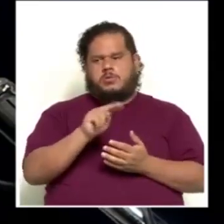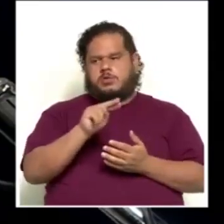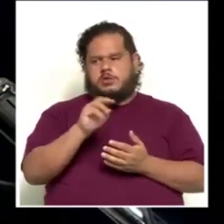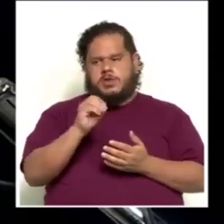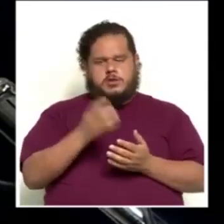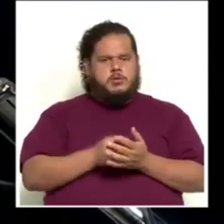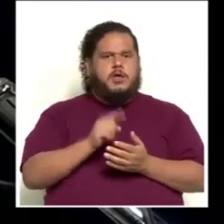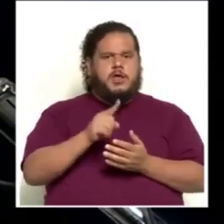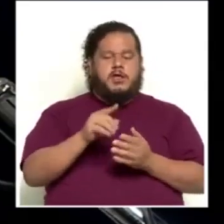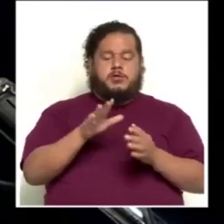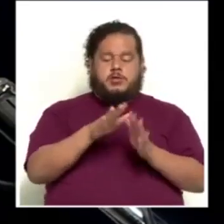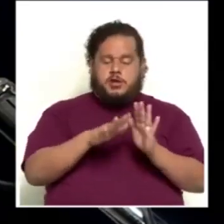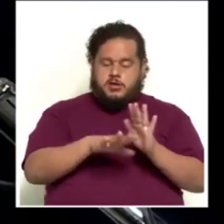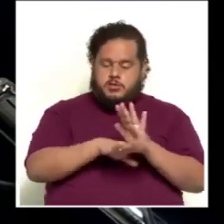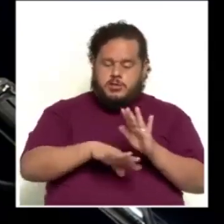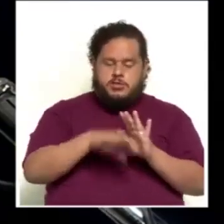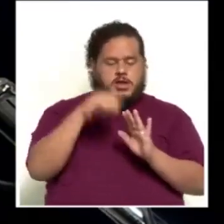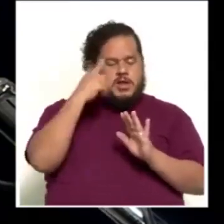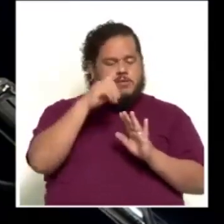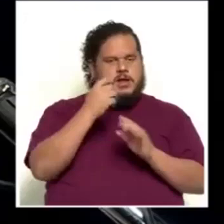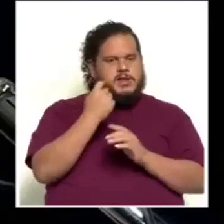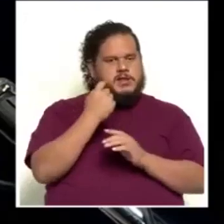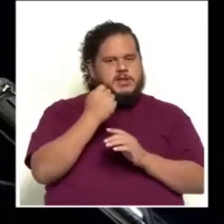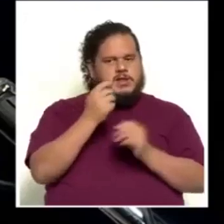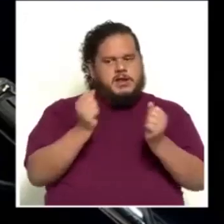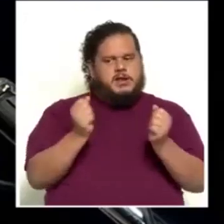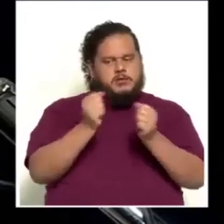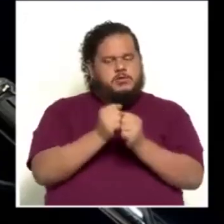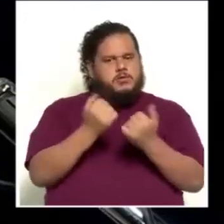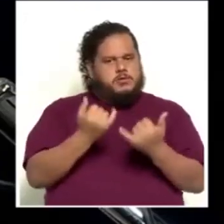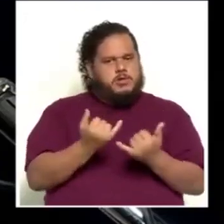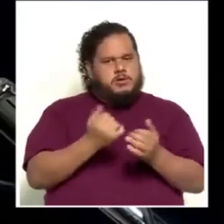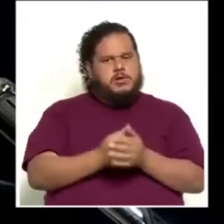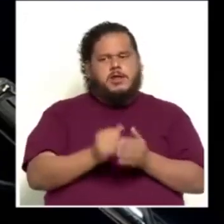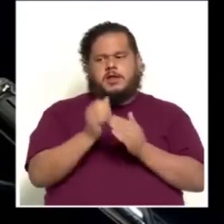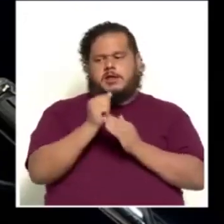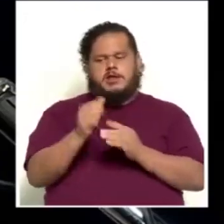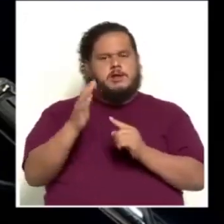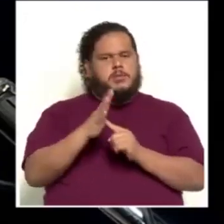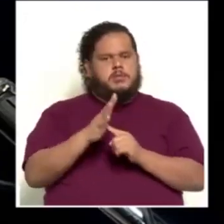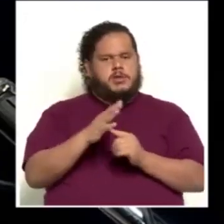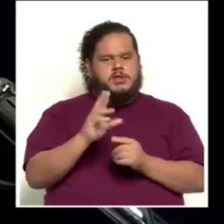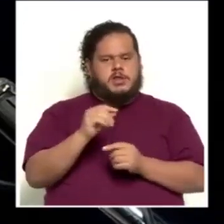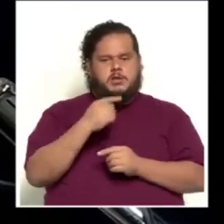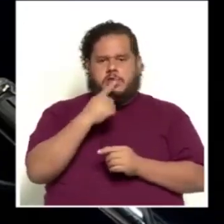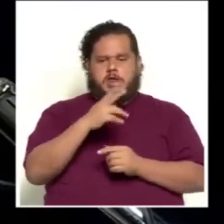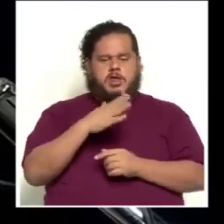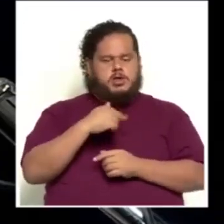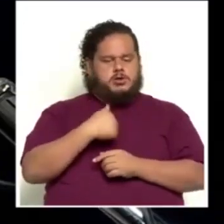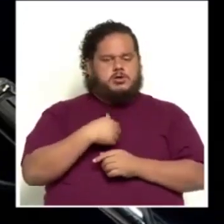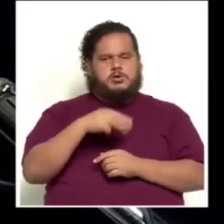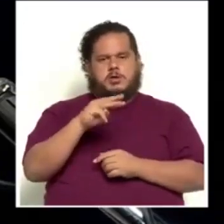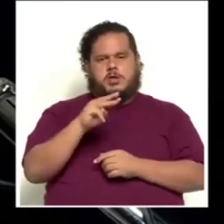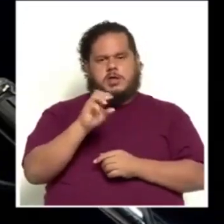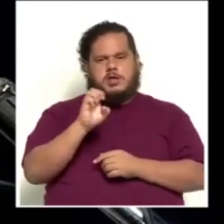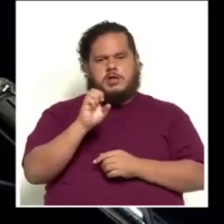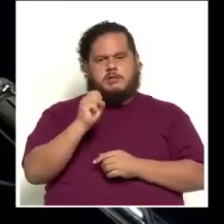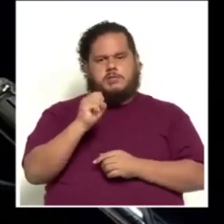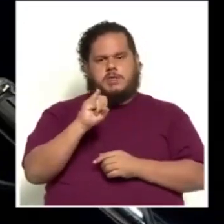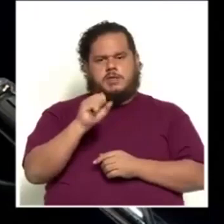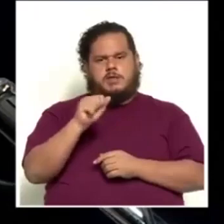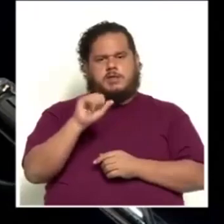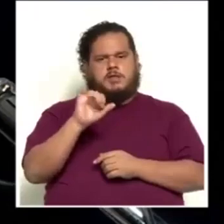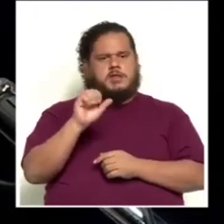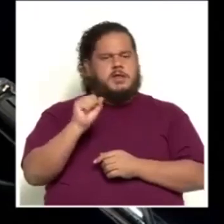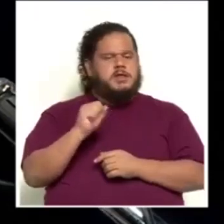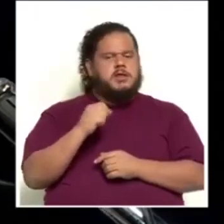a ser fundamental tal vez para entender la coyuntura actual. Y es que el líder populista no solo dice yo soy el Mesías y el único que puede, yo soy el